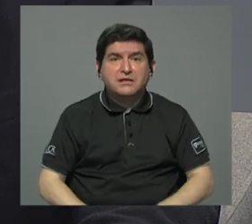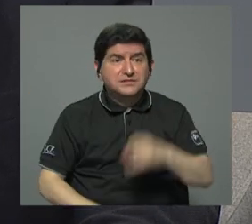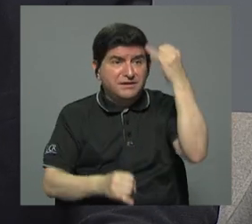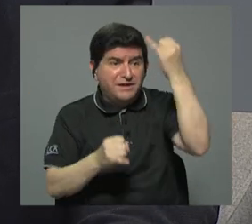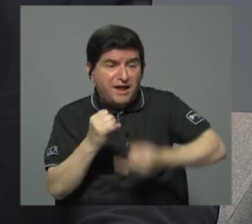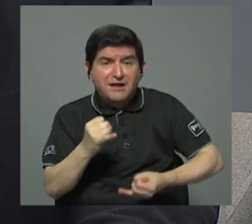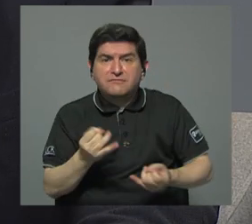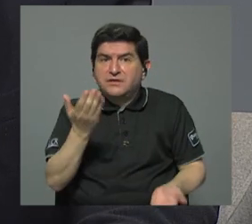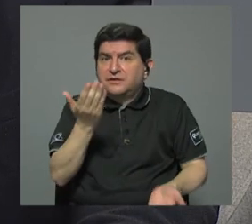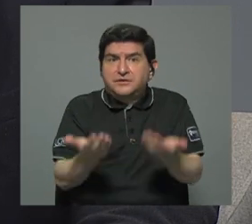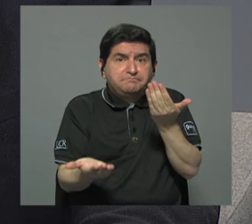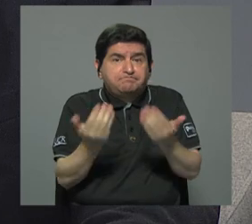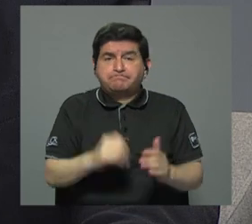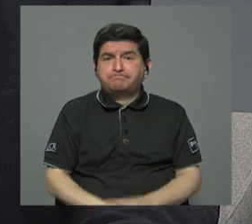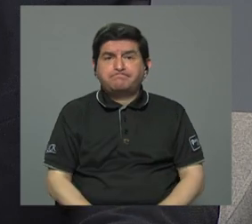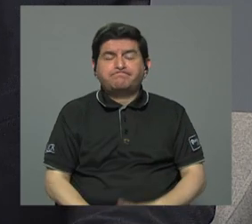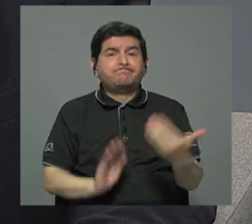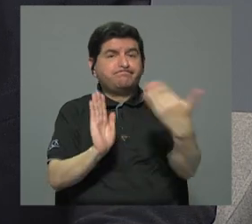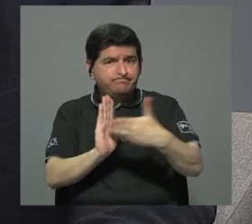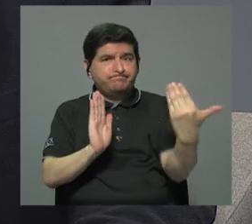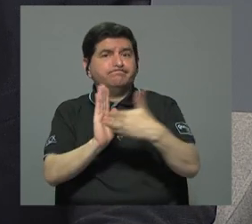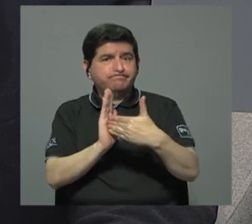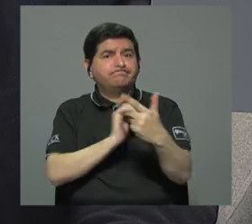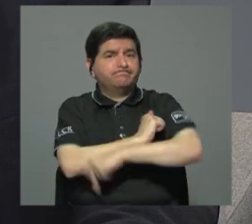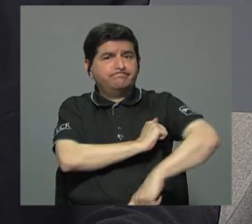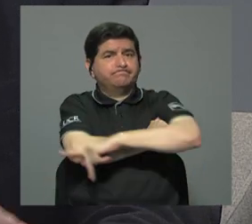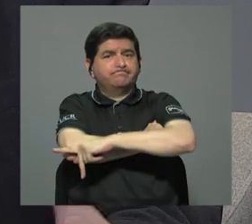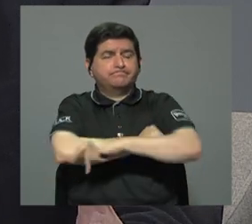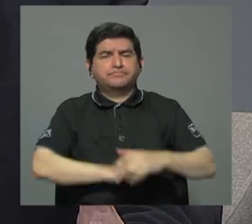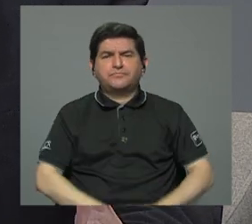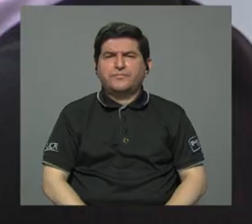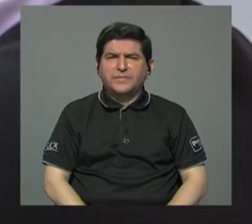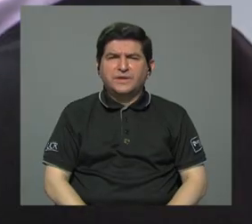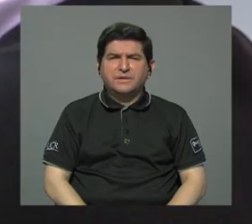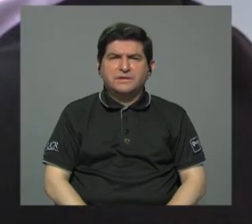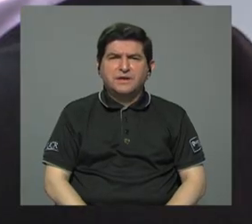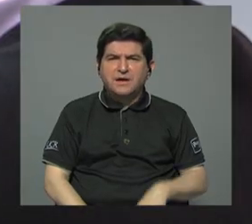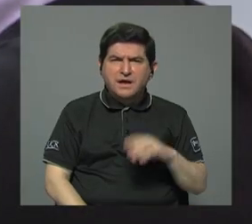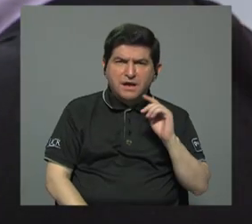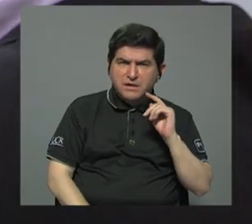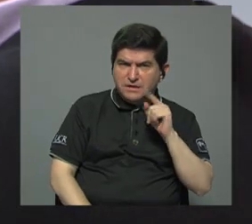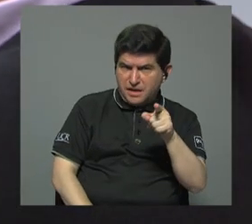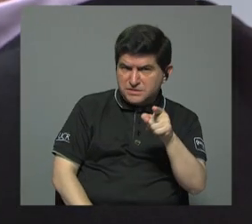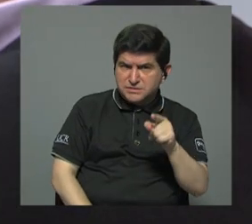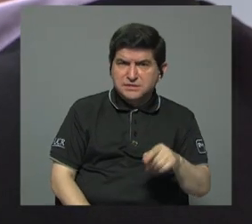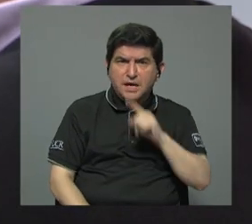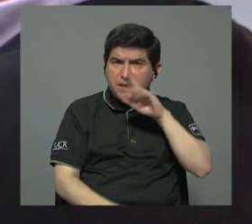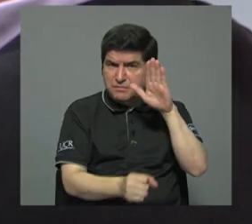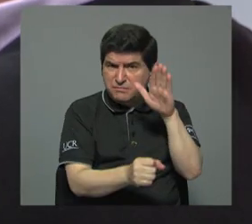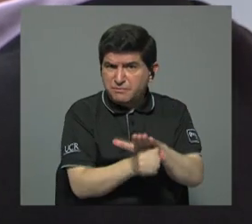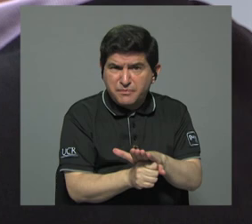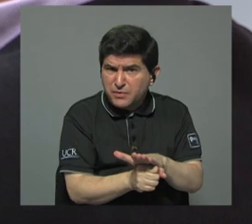terminarían siendo muy, muy lesivas para nuestro país. O sea, otra promesa,